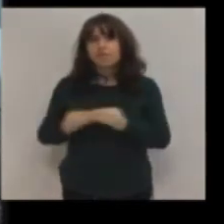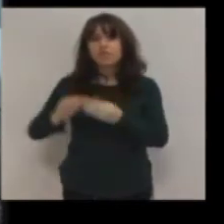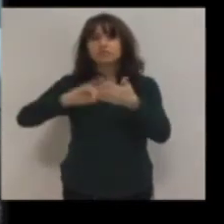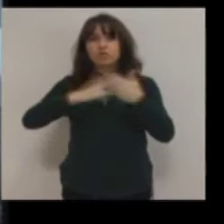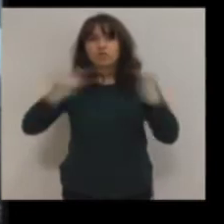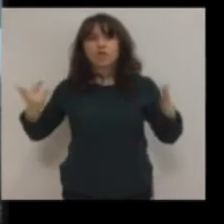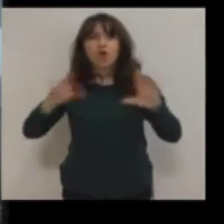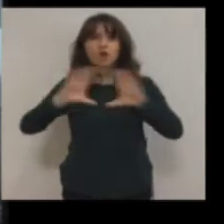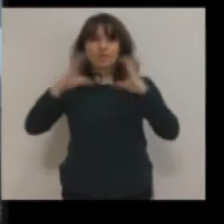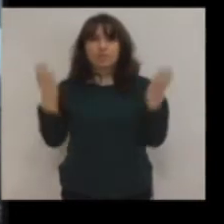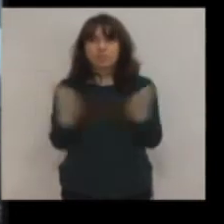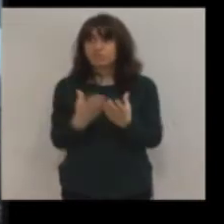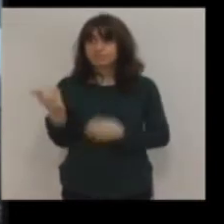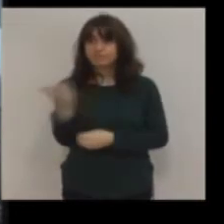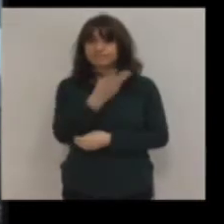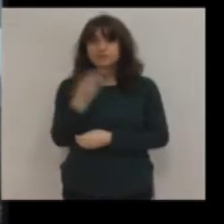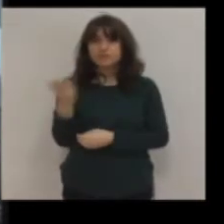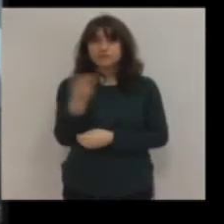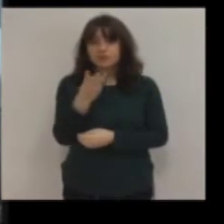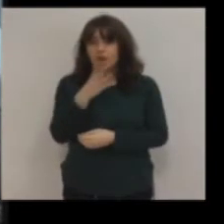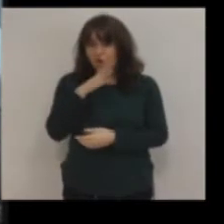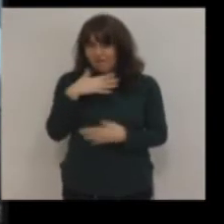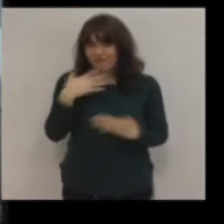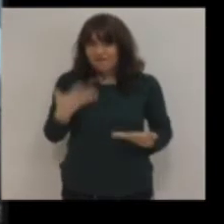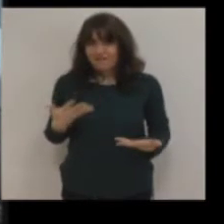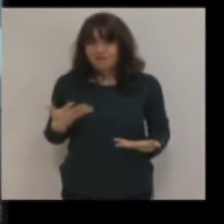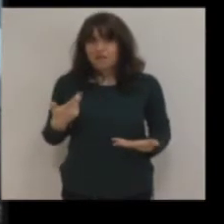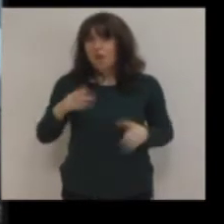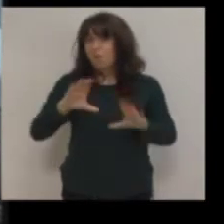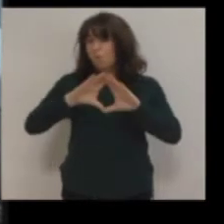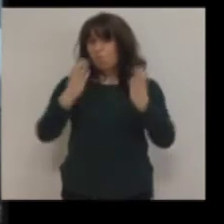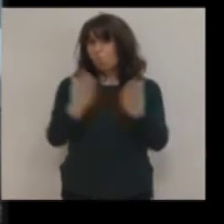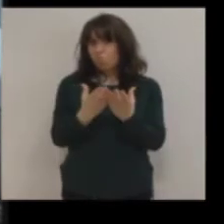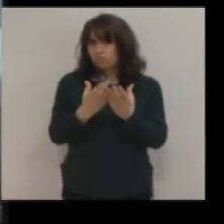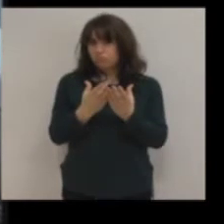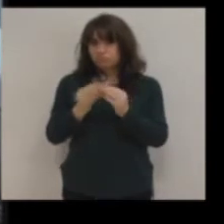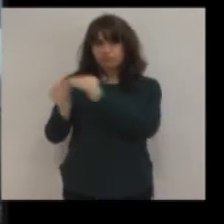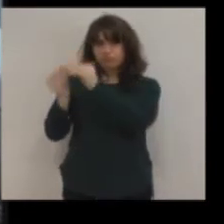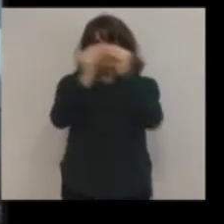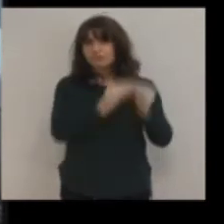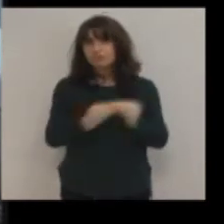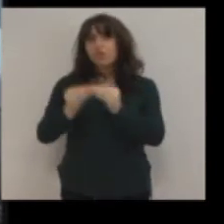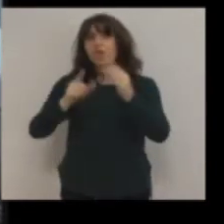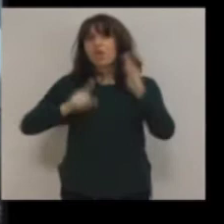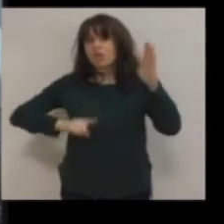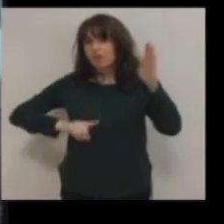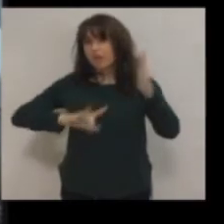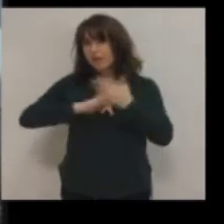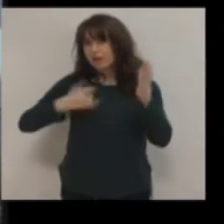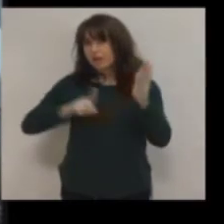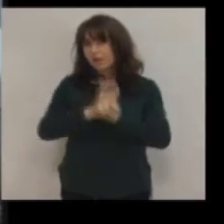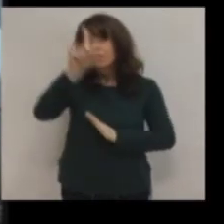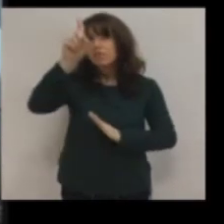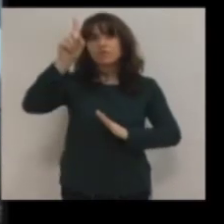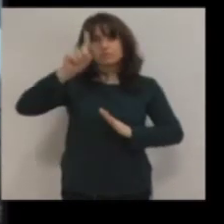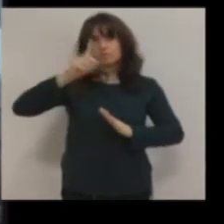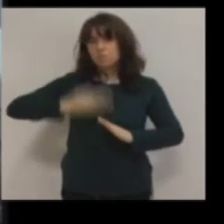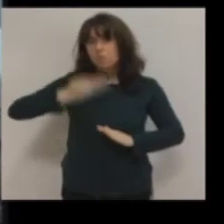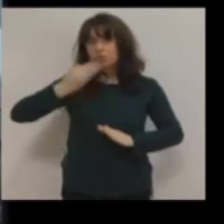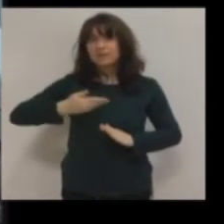3 cosas que están pasando, ¿no? Se está globalizando el mundo. El avance tecnológico es importante, se está produciendo